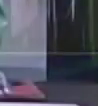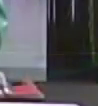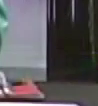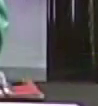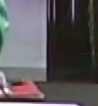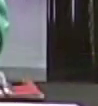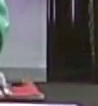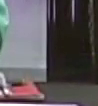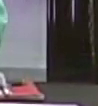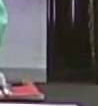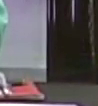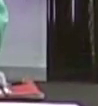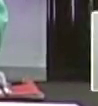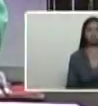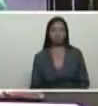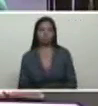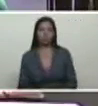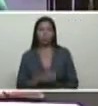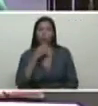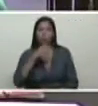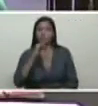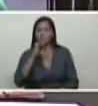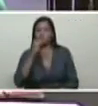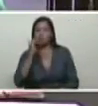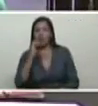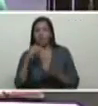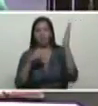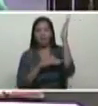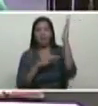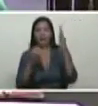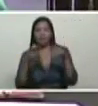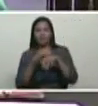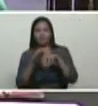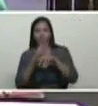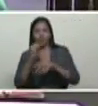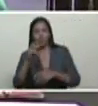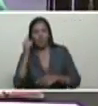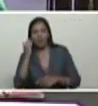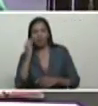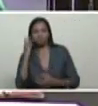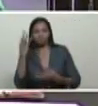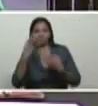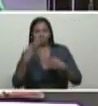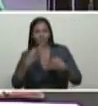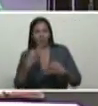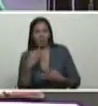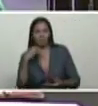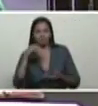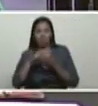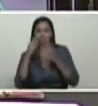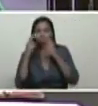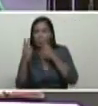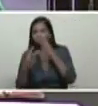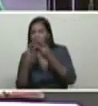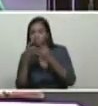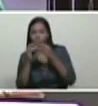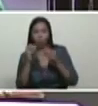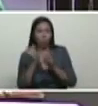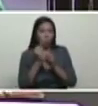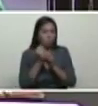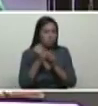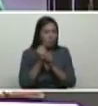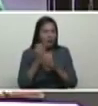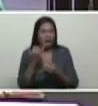Barquisimeto. Buenas noticias del estado Lara. Ha llegado una gobernadora a poner su ojo y a trabajar